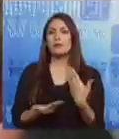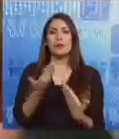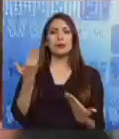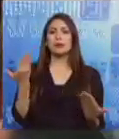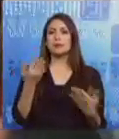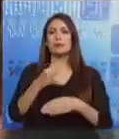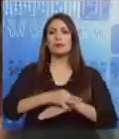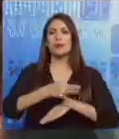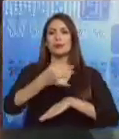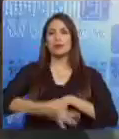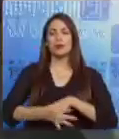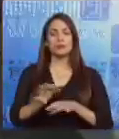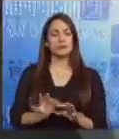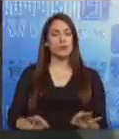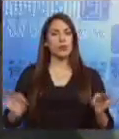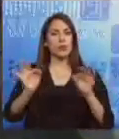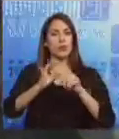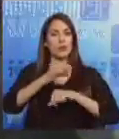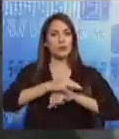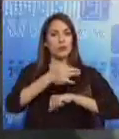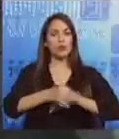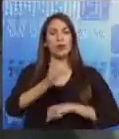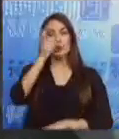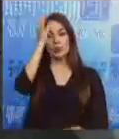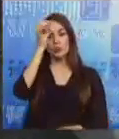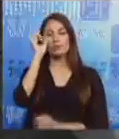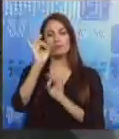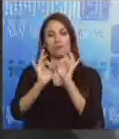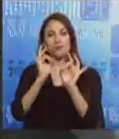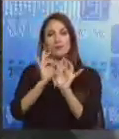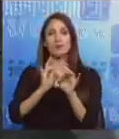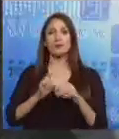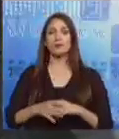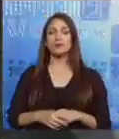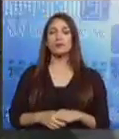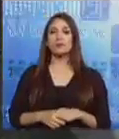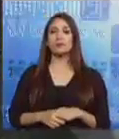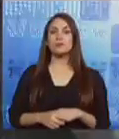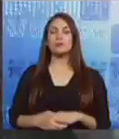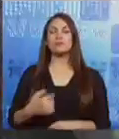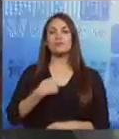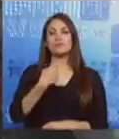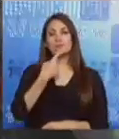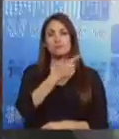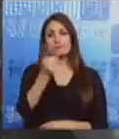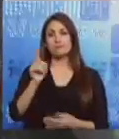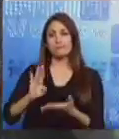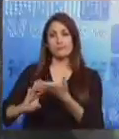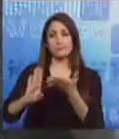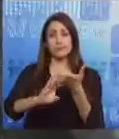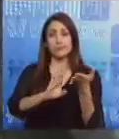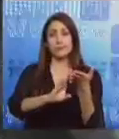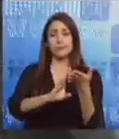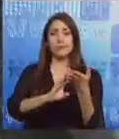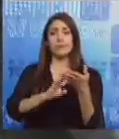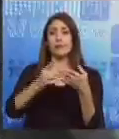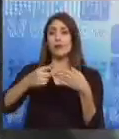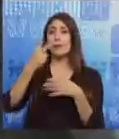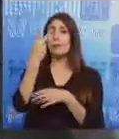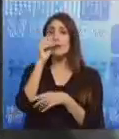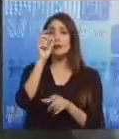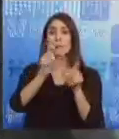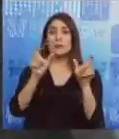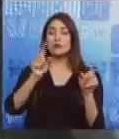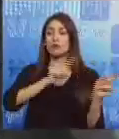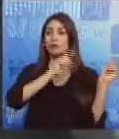sencillas como la puntualidad, expresión de cultura de la excelencia. Les pido mil disculpas a las 20 personas